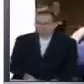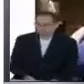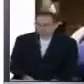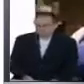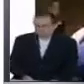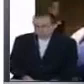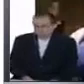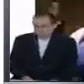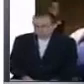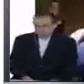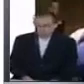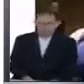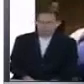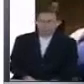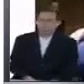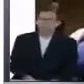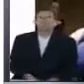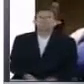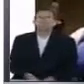poquito, poquito.